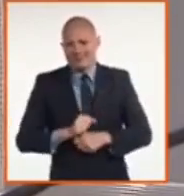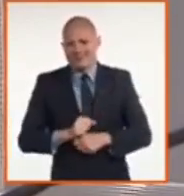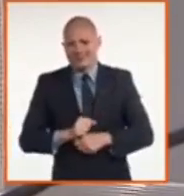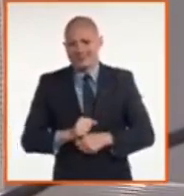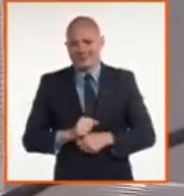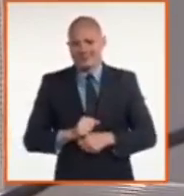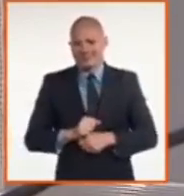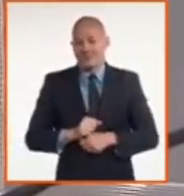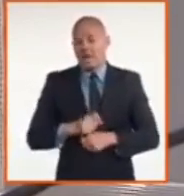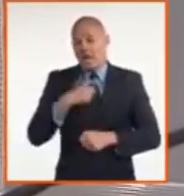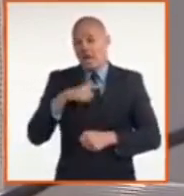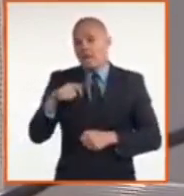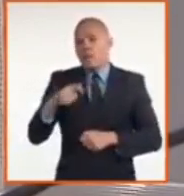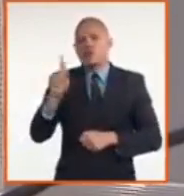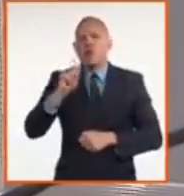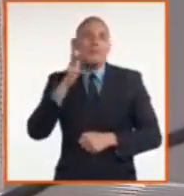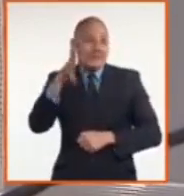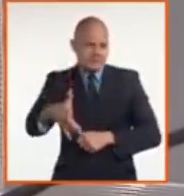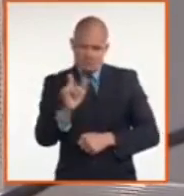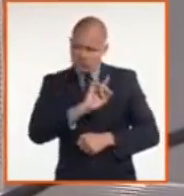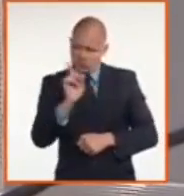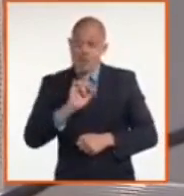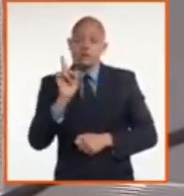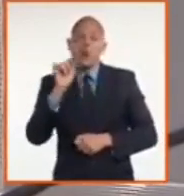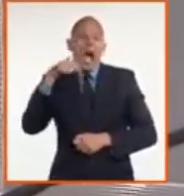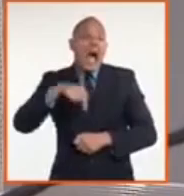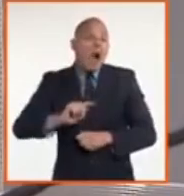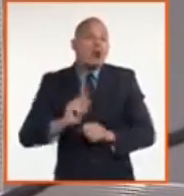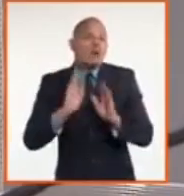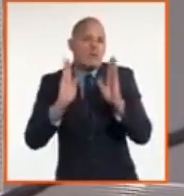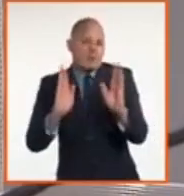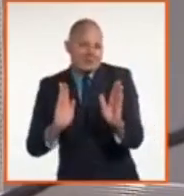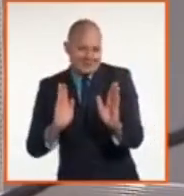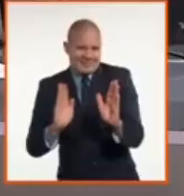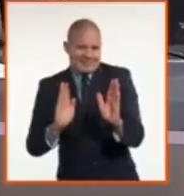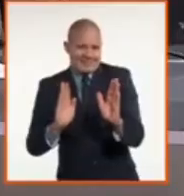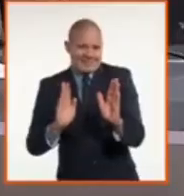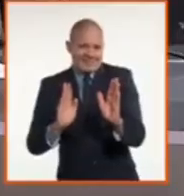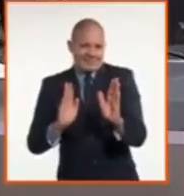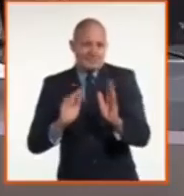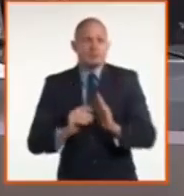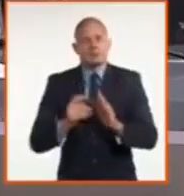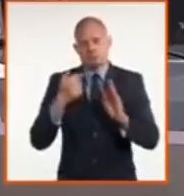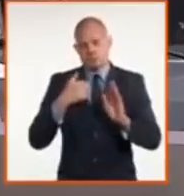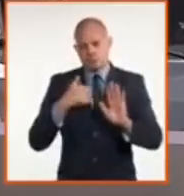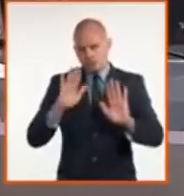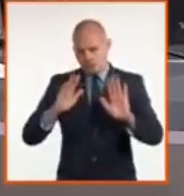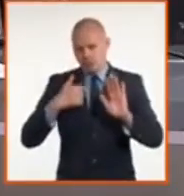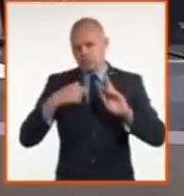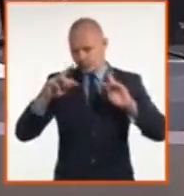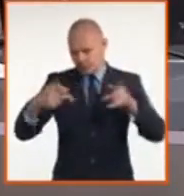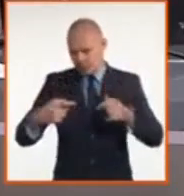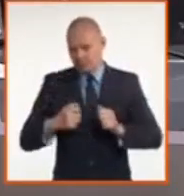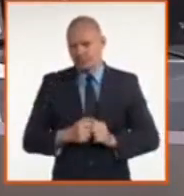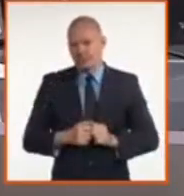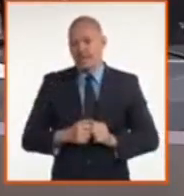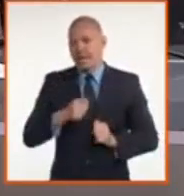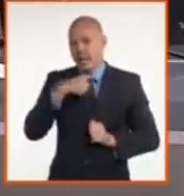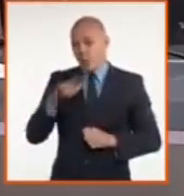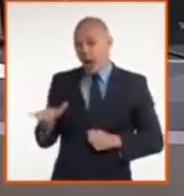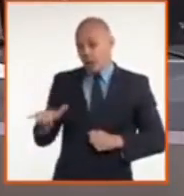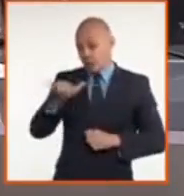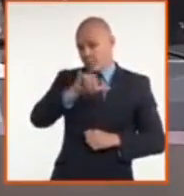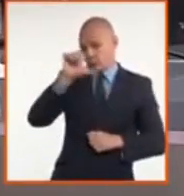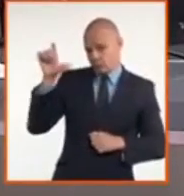cambios de cadenas que están seleccionadas pero no en los aeropuertos vuelvo con la pregunta los aeropuertos no va a